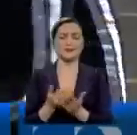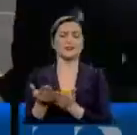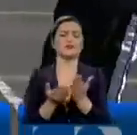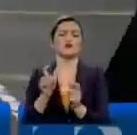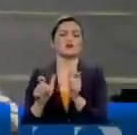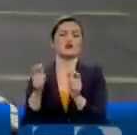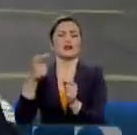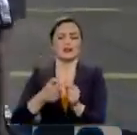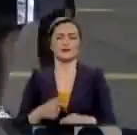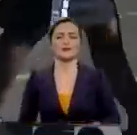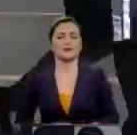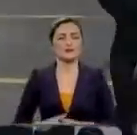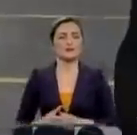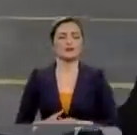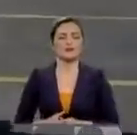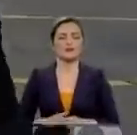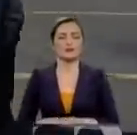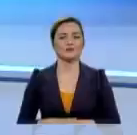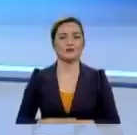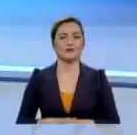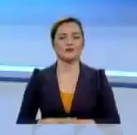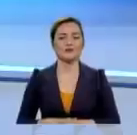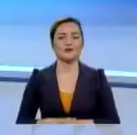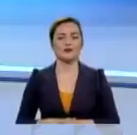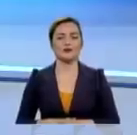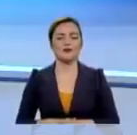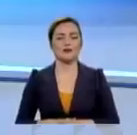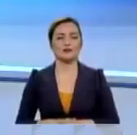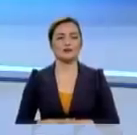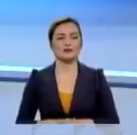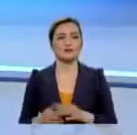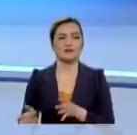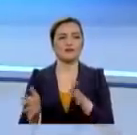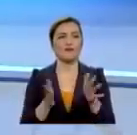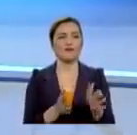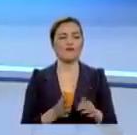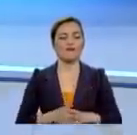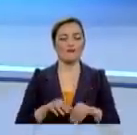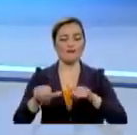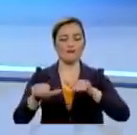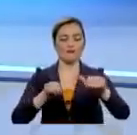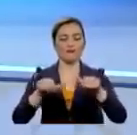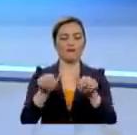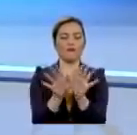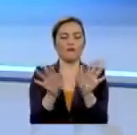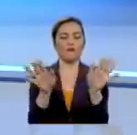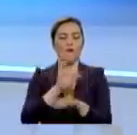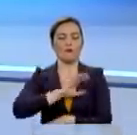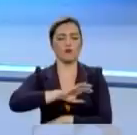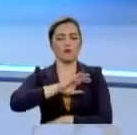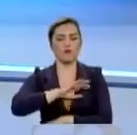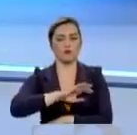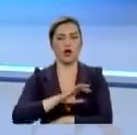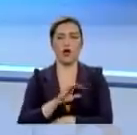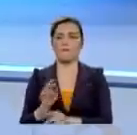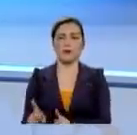los quiteños. En Quito, Angie Torres, 24 horas. Vamos con otro tema. La Administración General del municipio